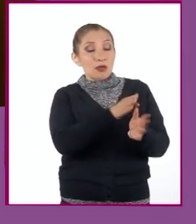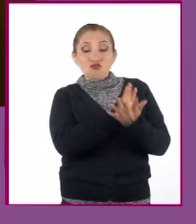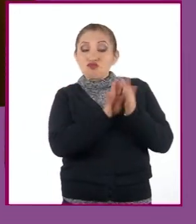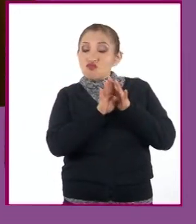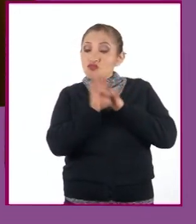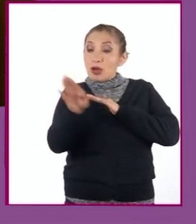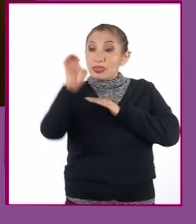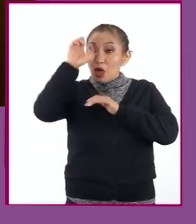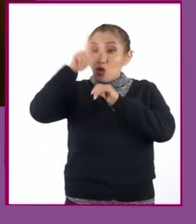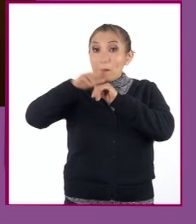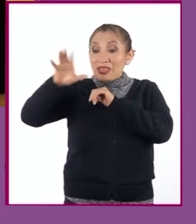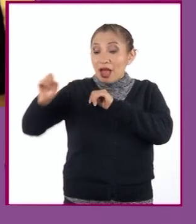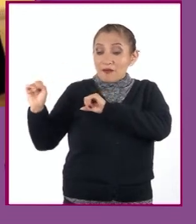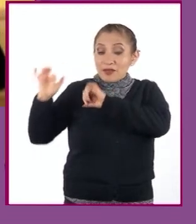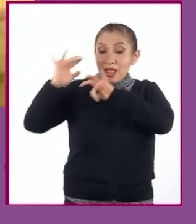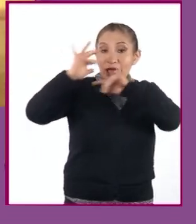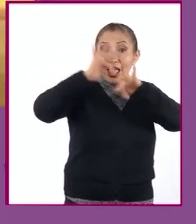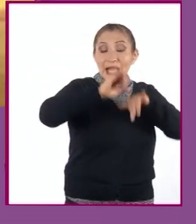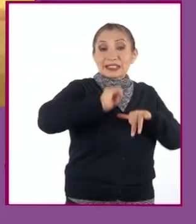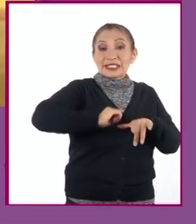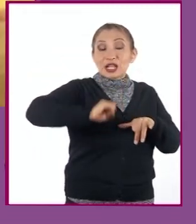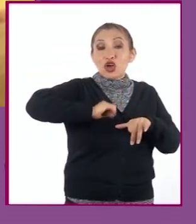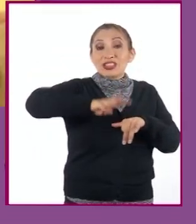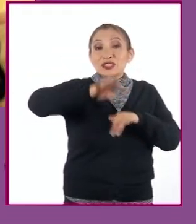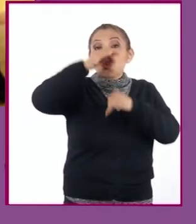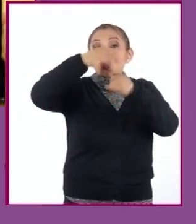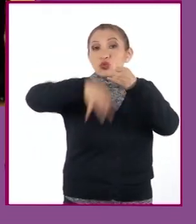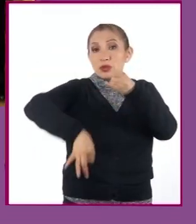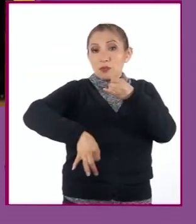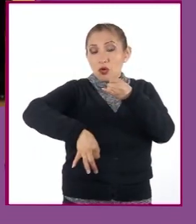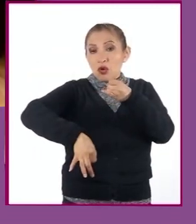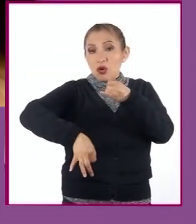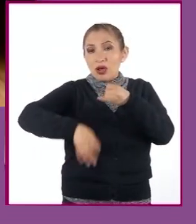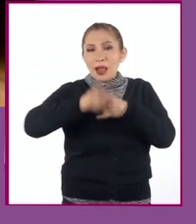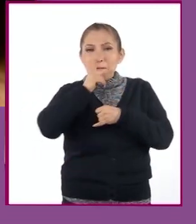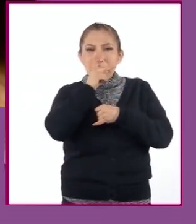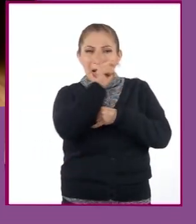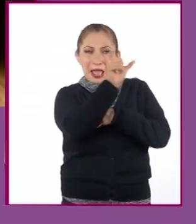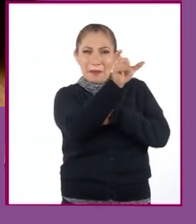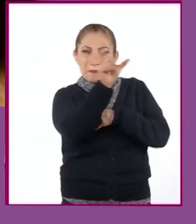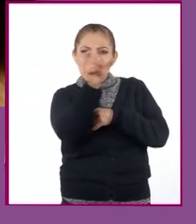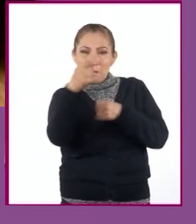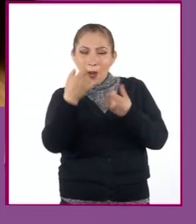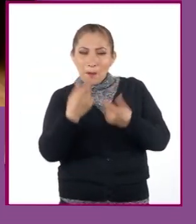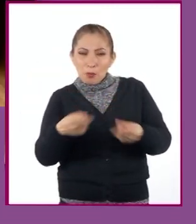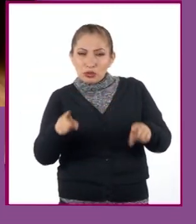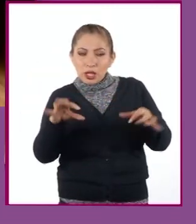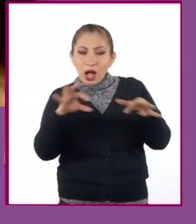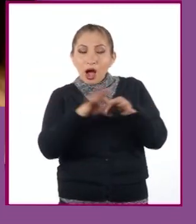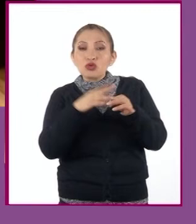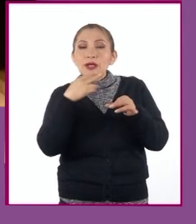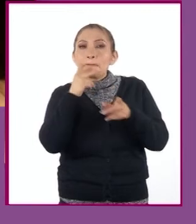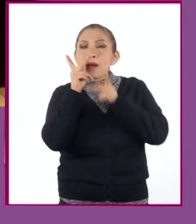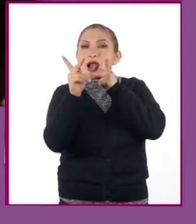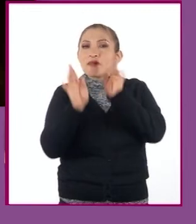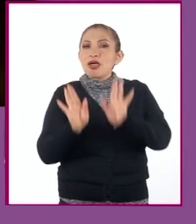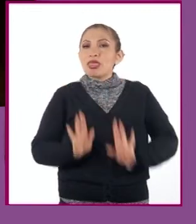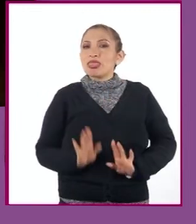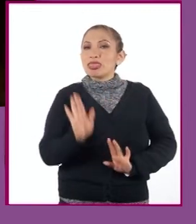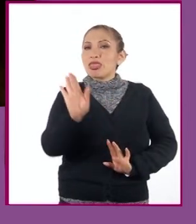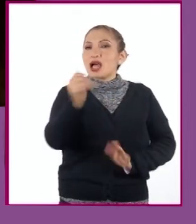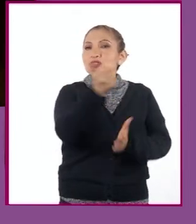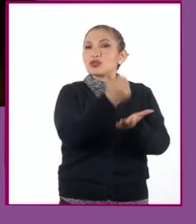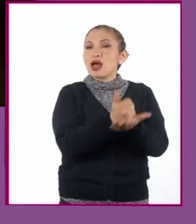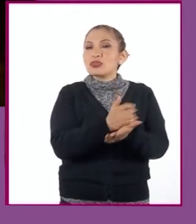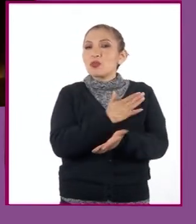inmigración europea y africana de finales del siglo XIX. La letra que acompaña esta música utiliza un léxico característico de la